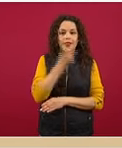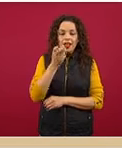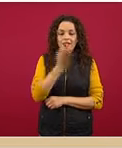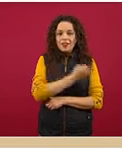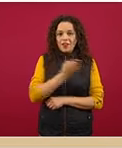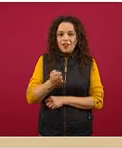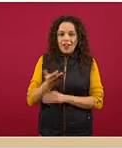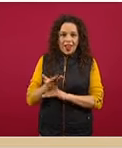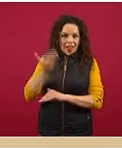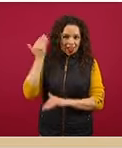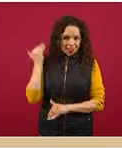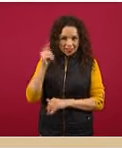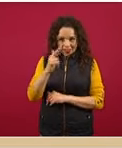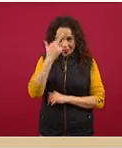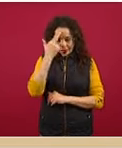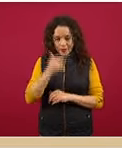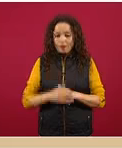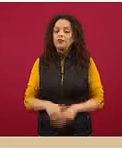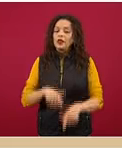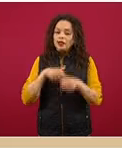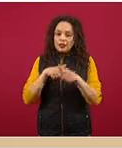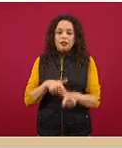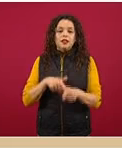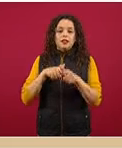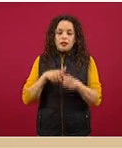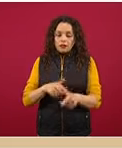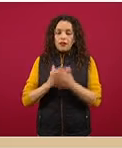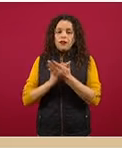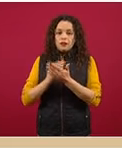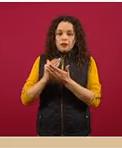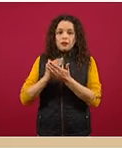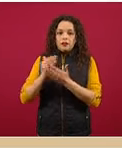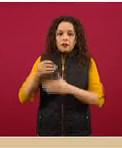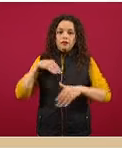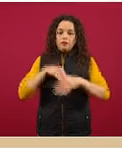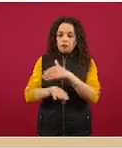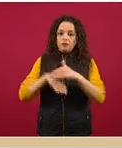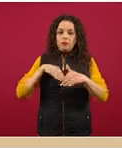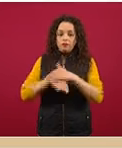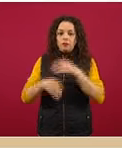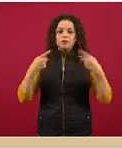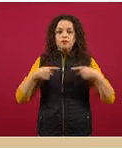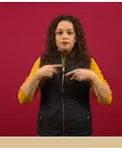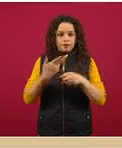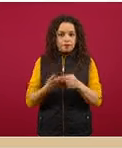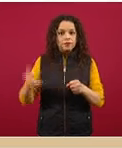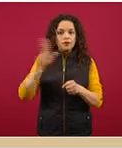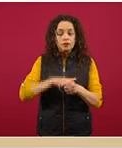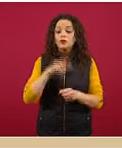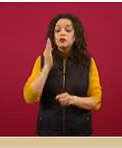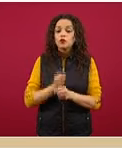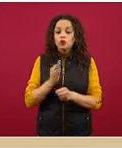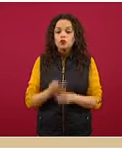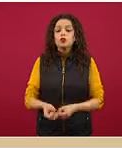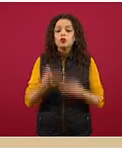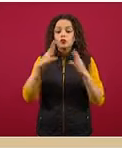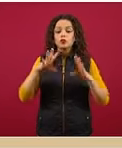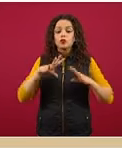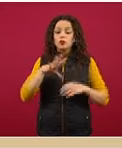fechas. Sigue incrementándose la hospitalización. Tenemos actualmente una ocupación total